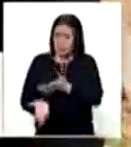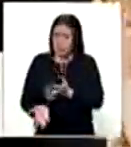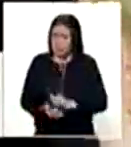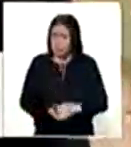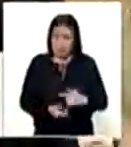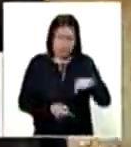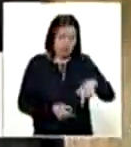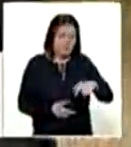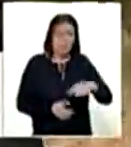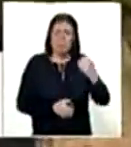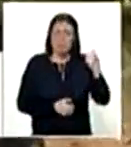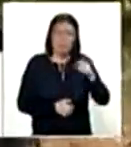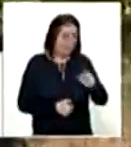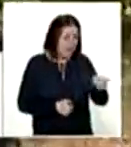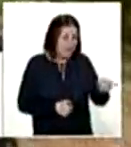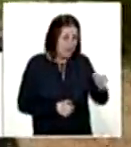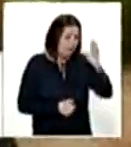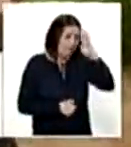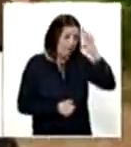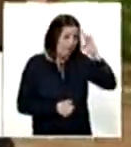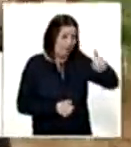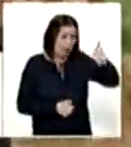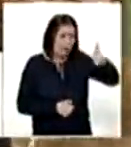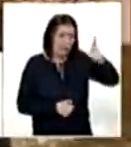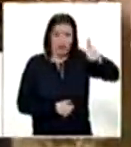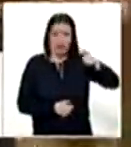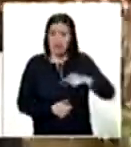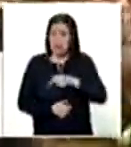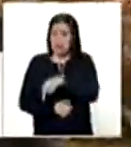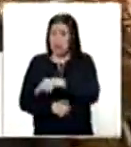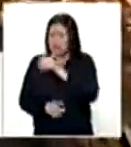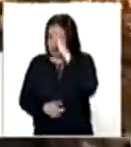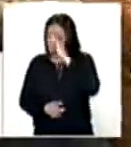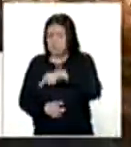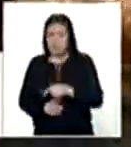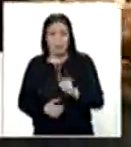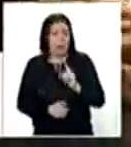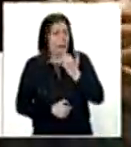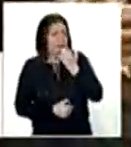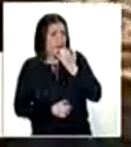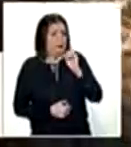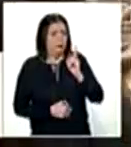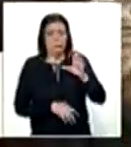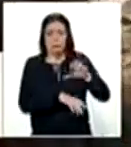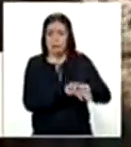esta fiesta se encontraban policías de mayor rango y que por temor no los podían detener.